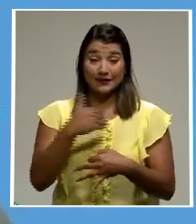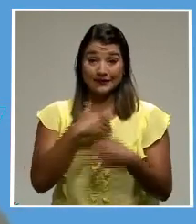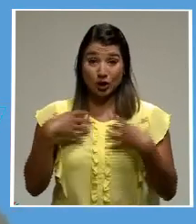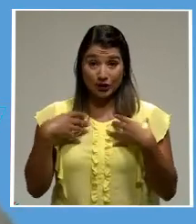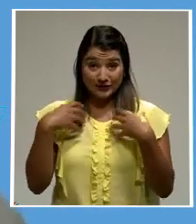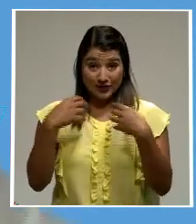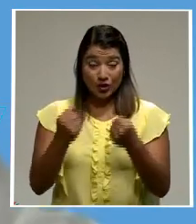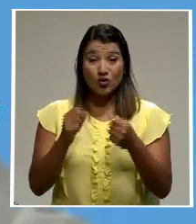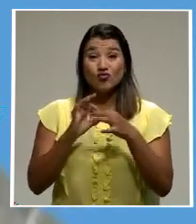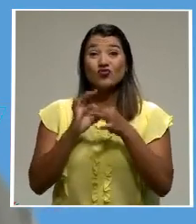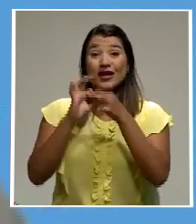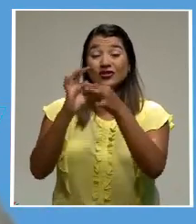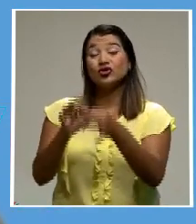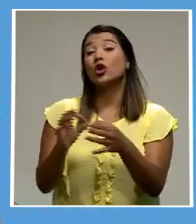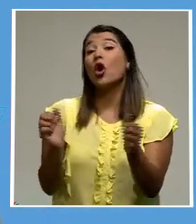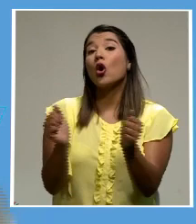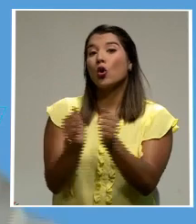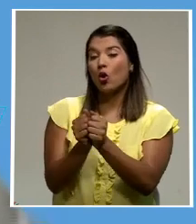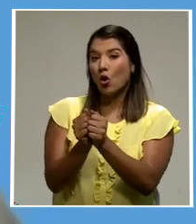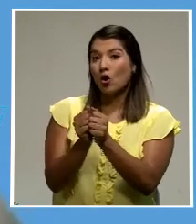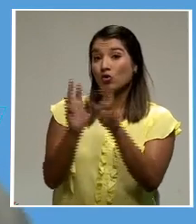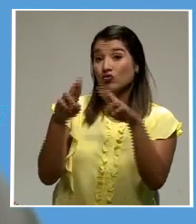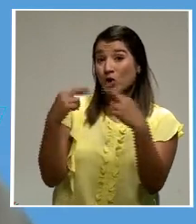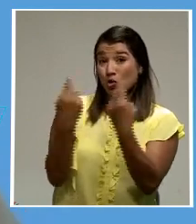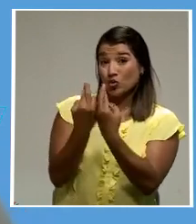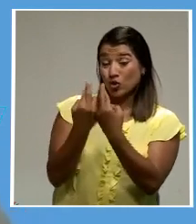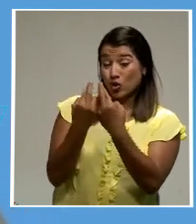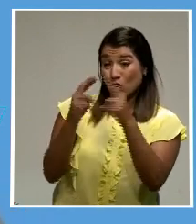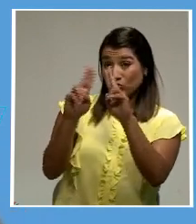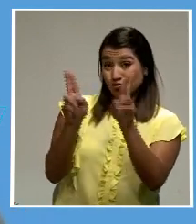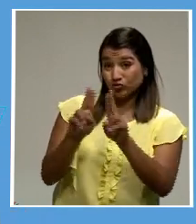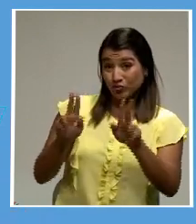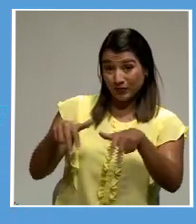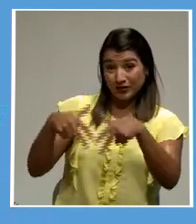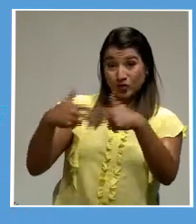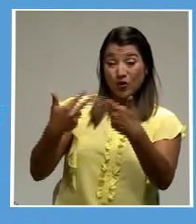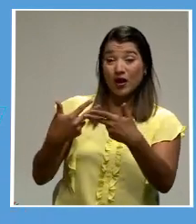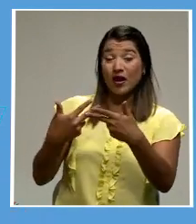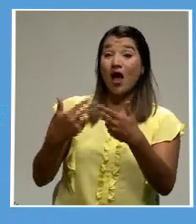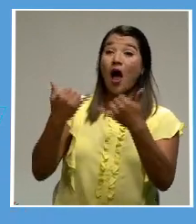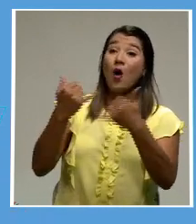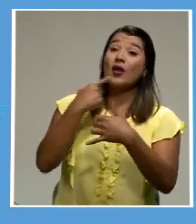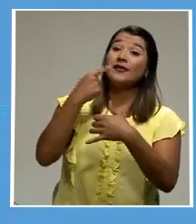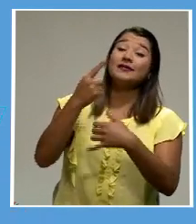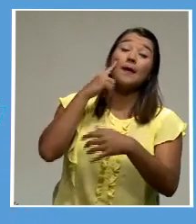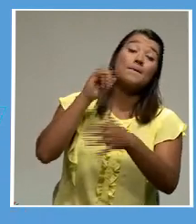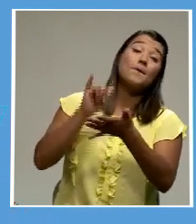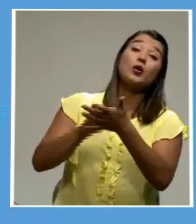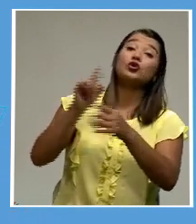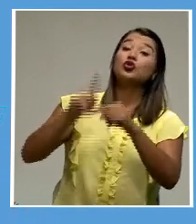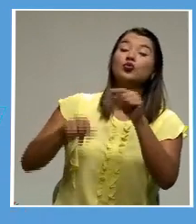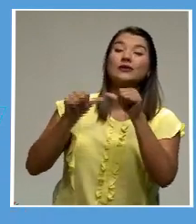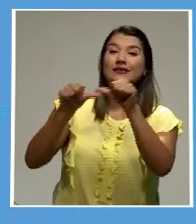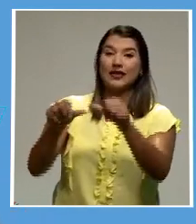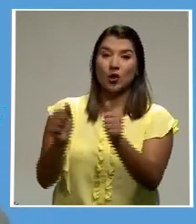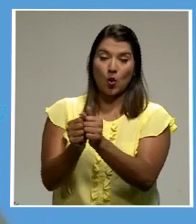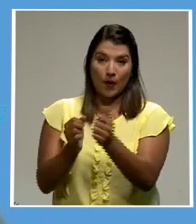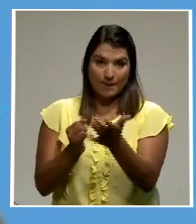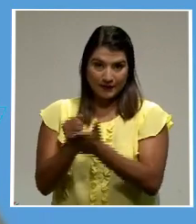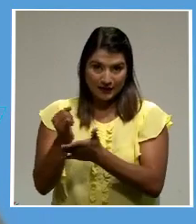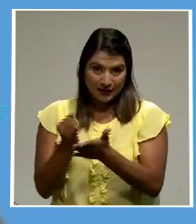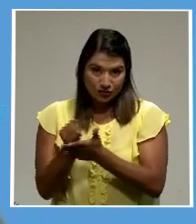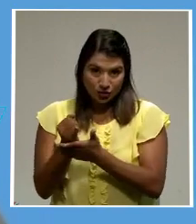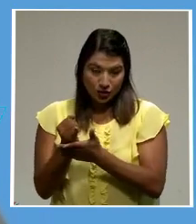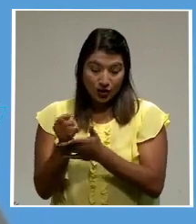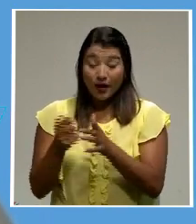en cuanto al tipo de reuniones virtuales y no presenciales, no se pueda continuar con esta investigación. Entonces, al